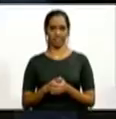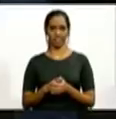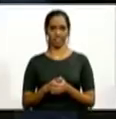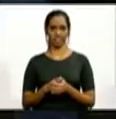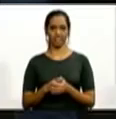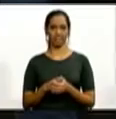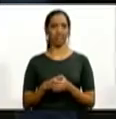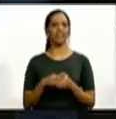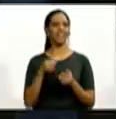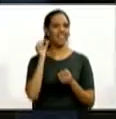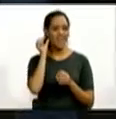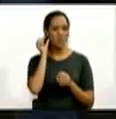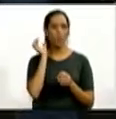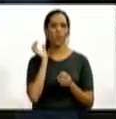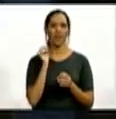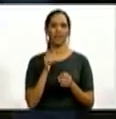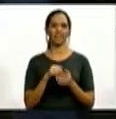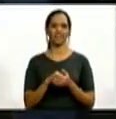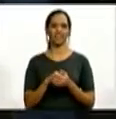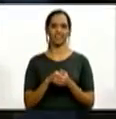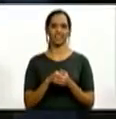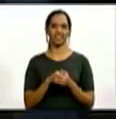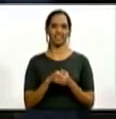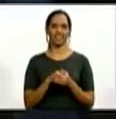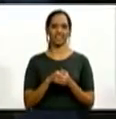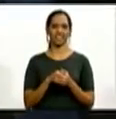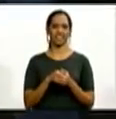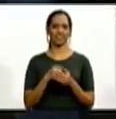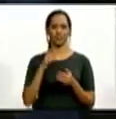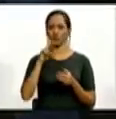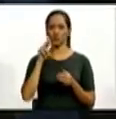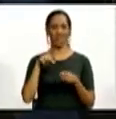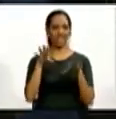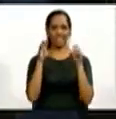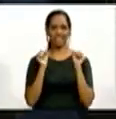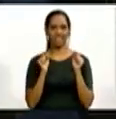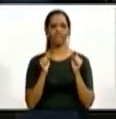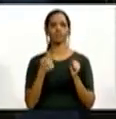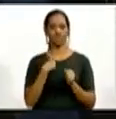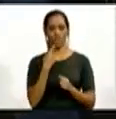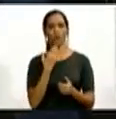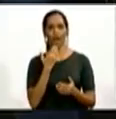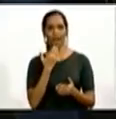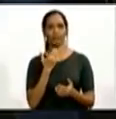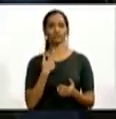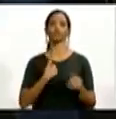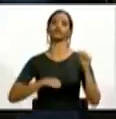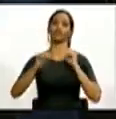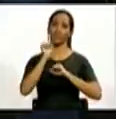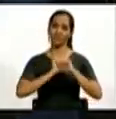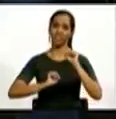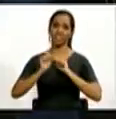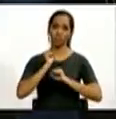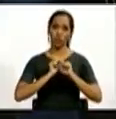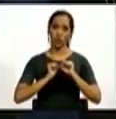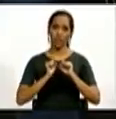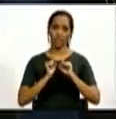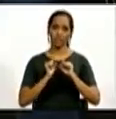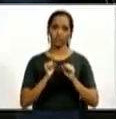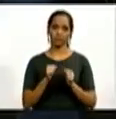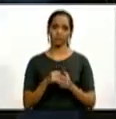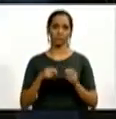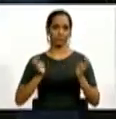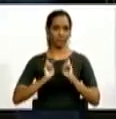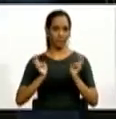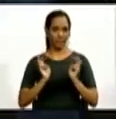Y la compañera del poco pelo. O sea, yo nunca entendí eso. Mira, yo tengo una cosa, yo soy defensora del